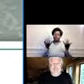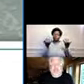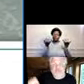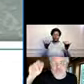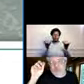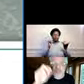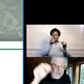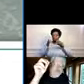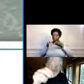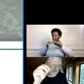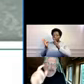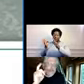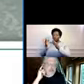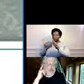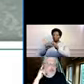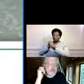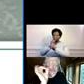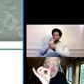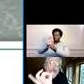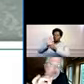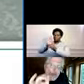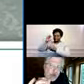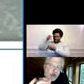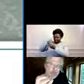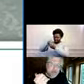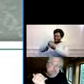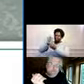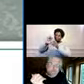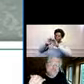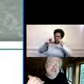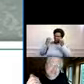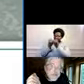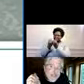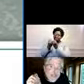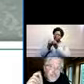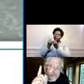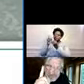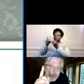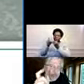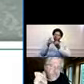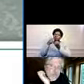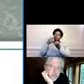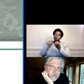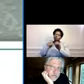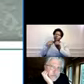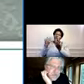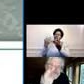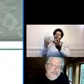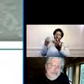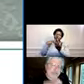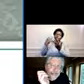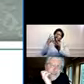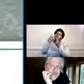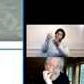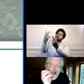Y luego retenerlos. Y una manera de hacerlo es que dentro de su organización, usted esté dando expectativas